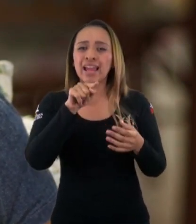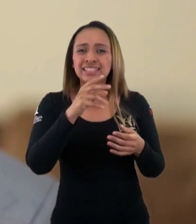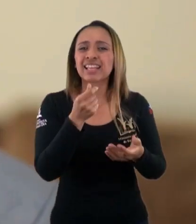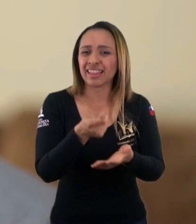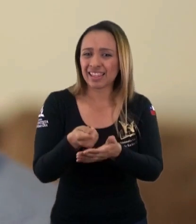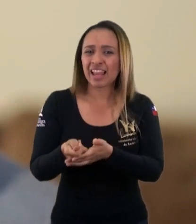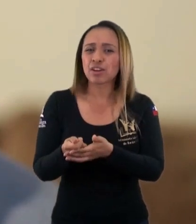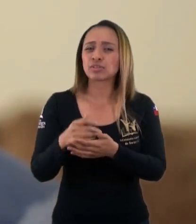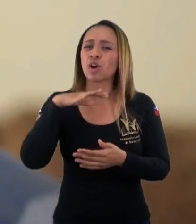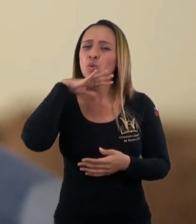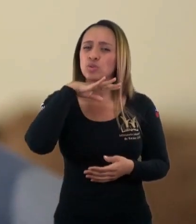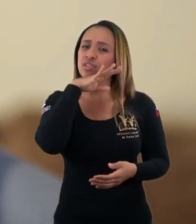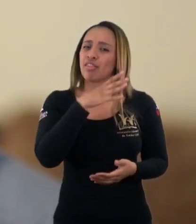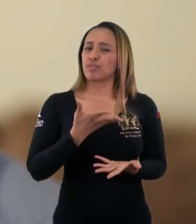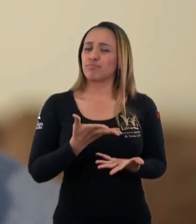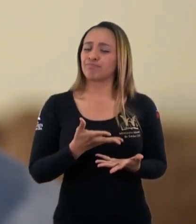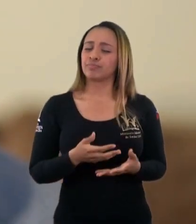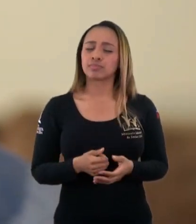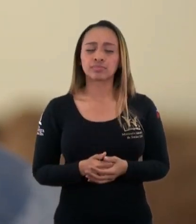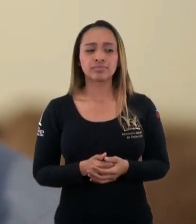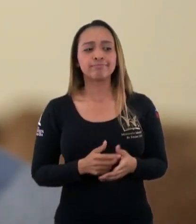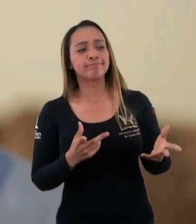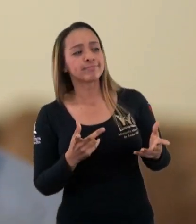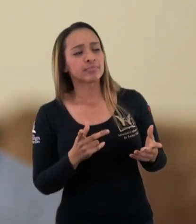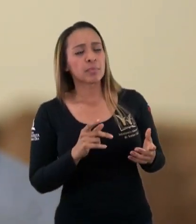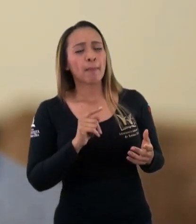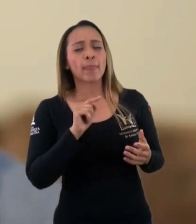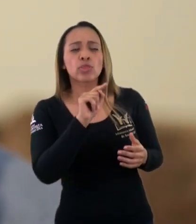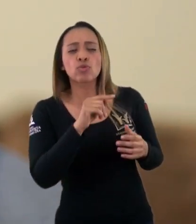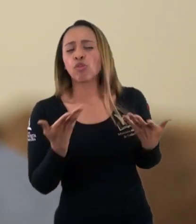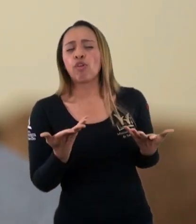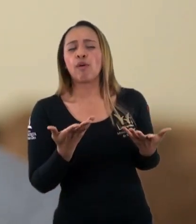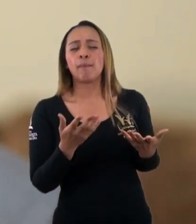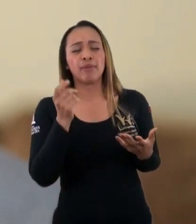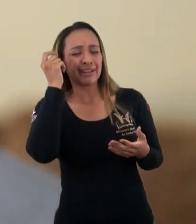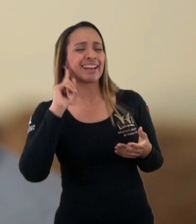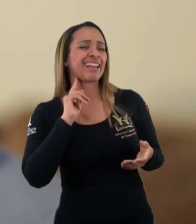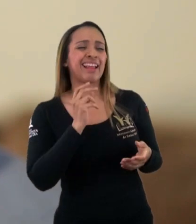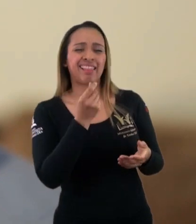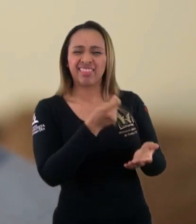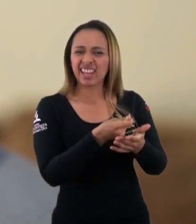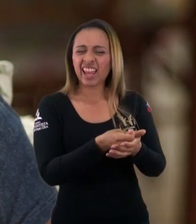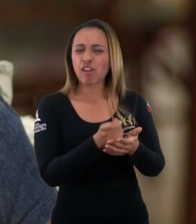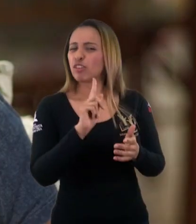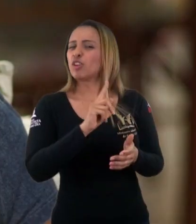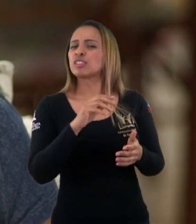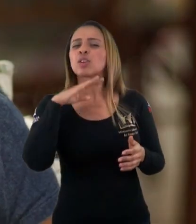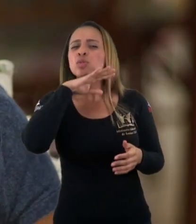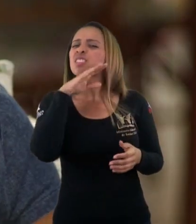utilizado. Silvia, ¿de qué forma tú crees que el diezmo está siendo mal utilizado?